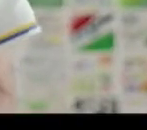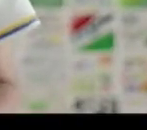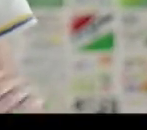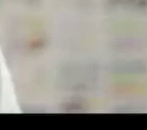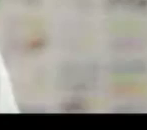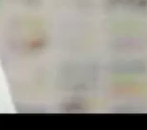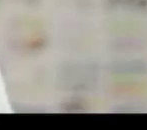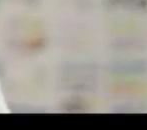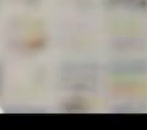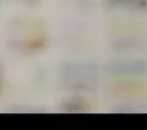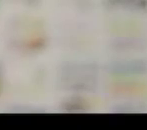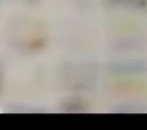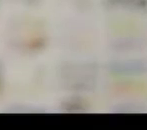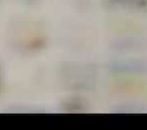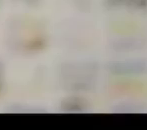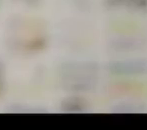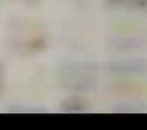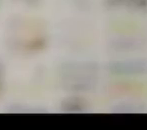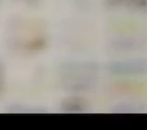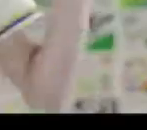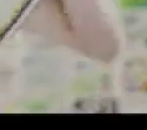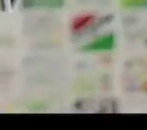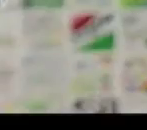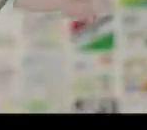estudio. La cafetería.